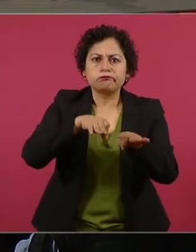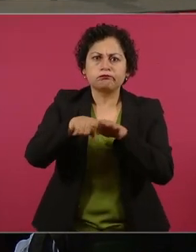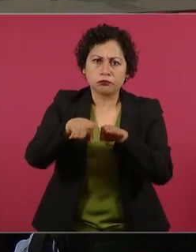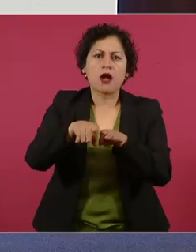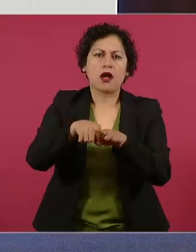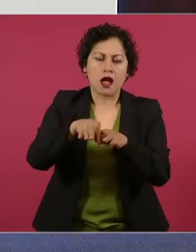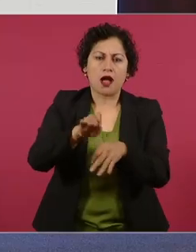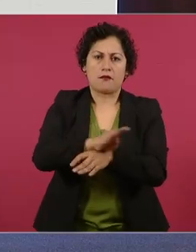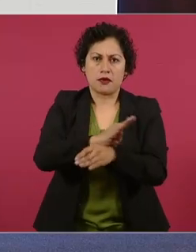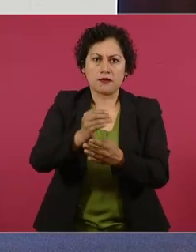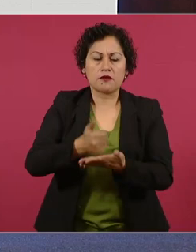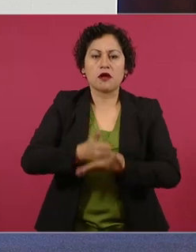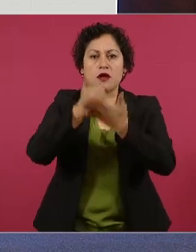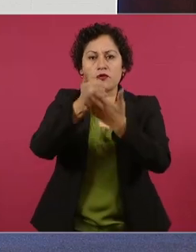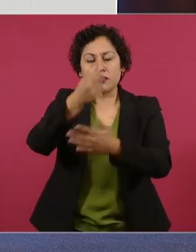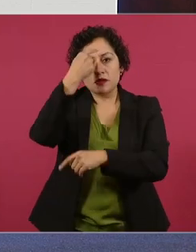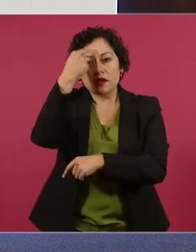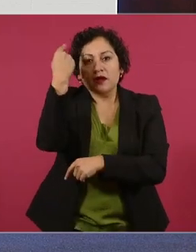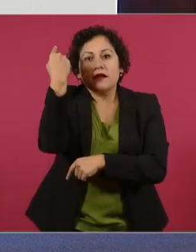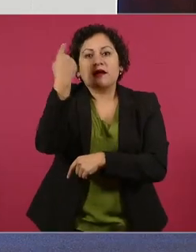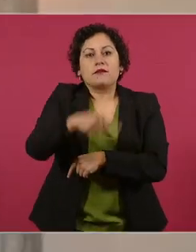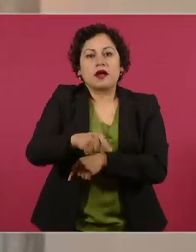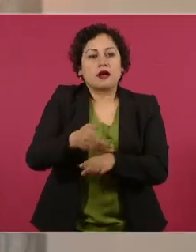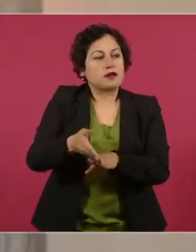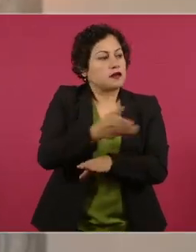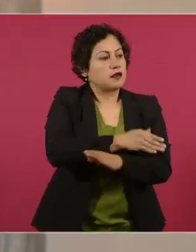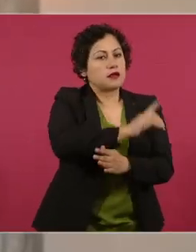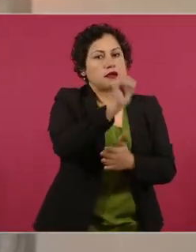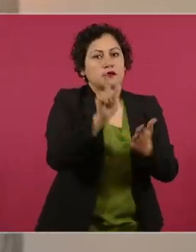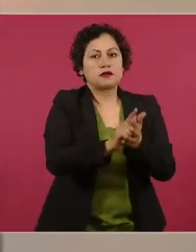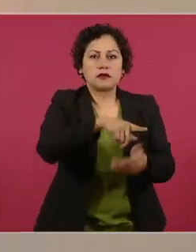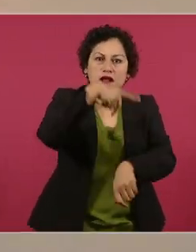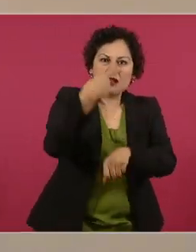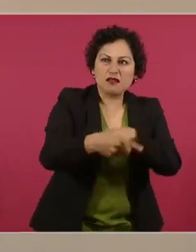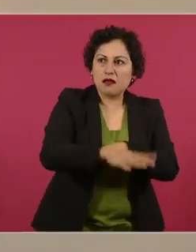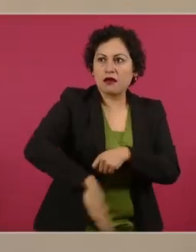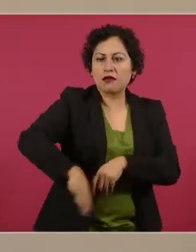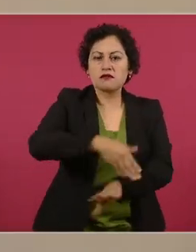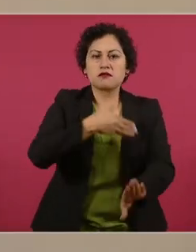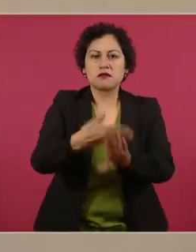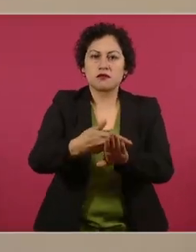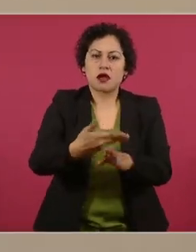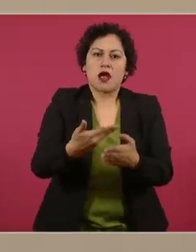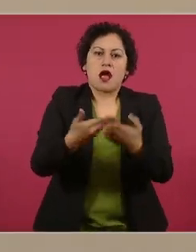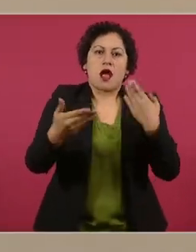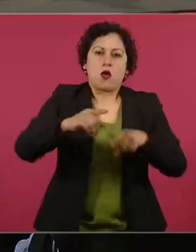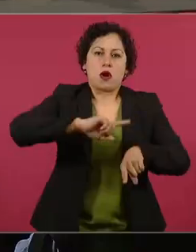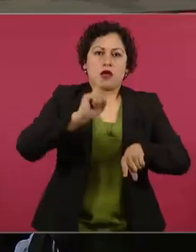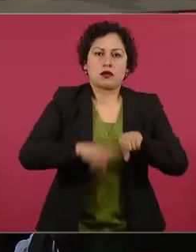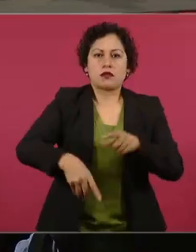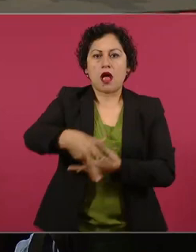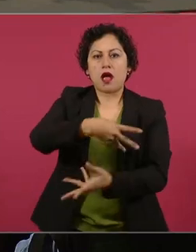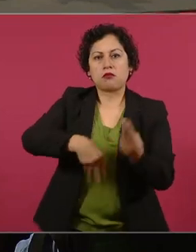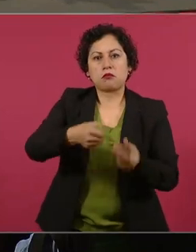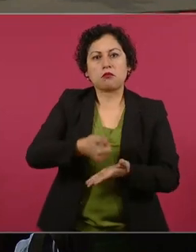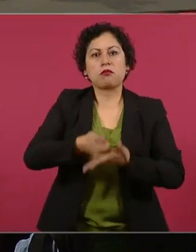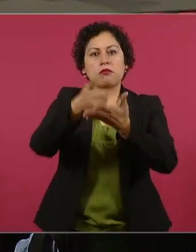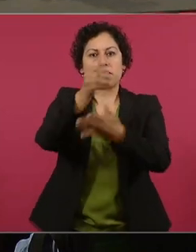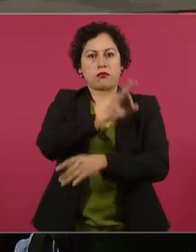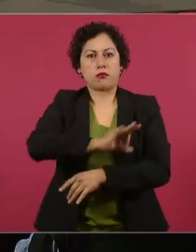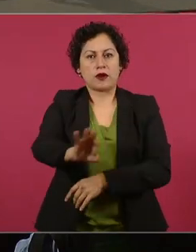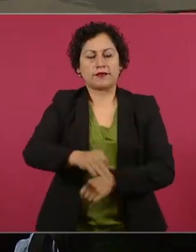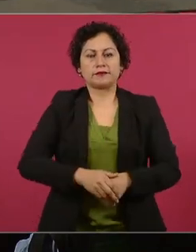revertir estas reformas que tanto dañaron a la clase trabajadora en México. Es cuanto, presidente. Adelante,